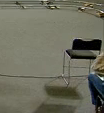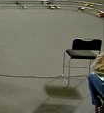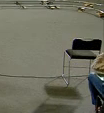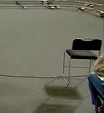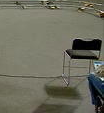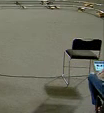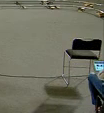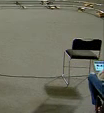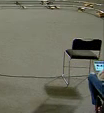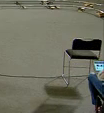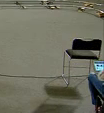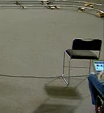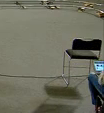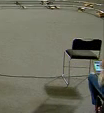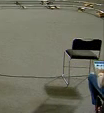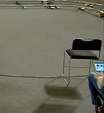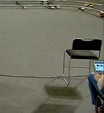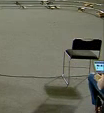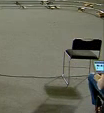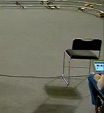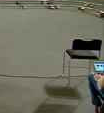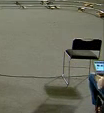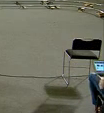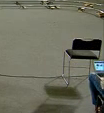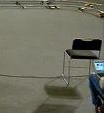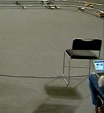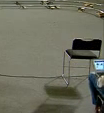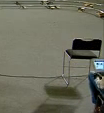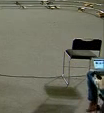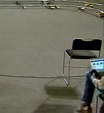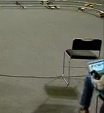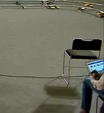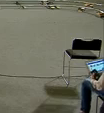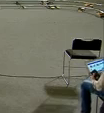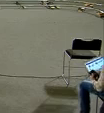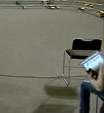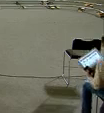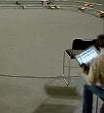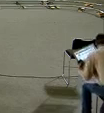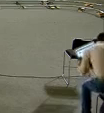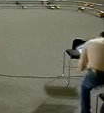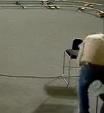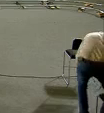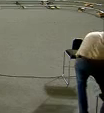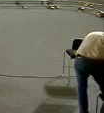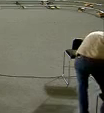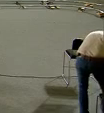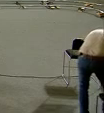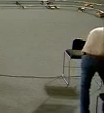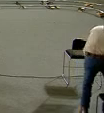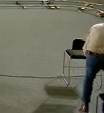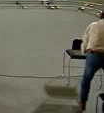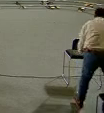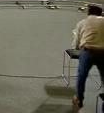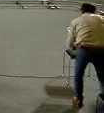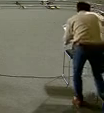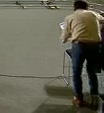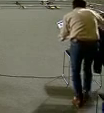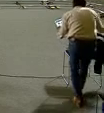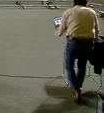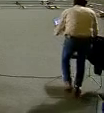Muy buenas tardes, buenas y lluviosas tardes aquí desde la Ciudad de